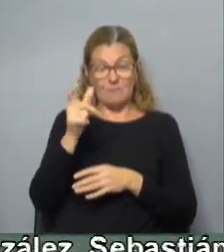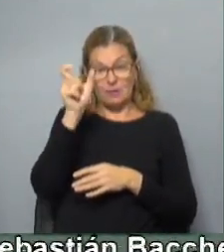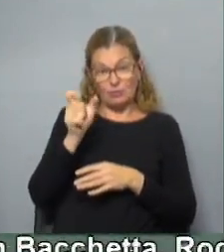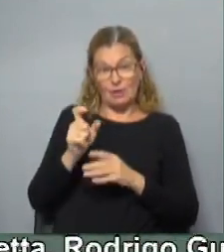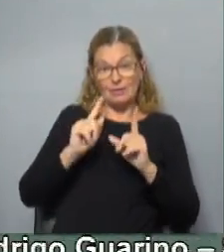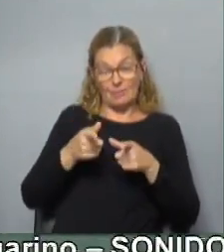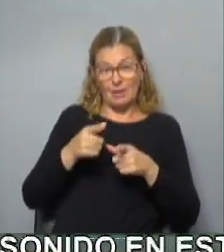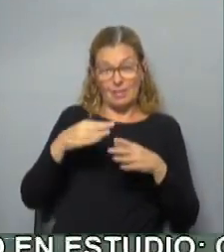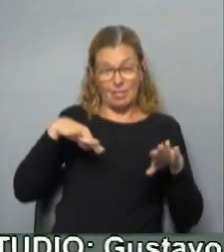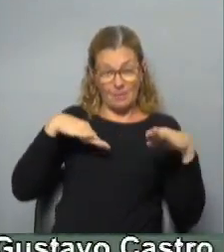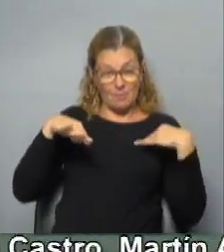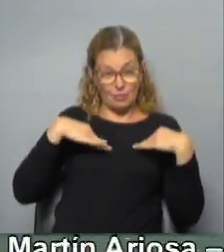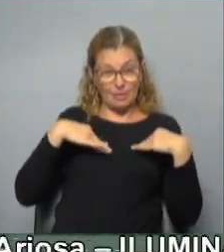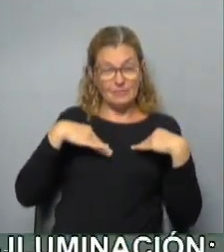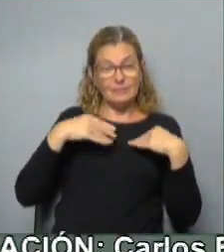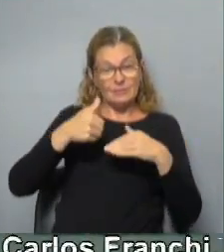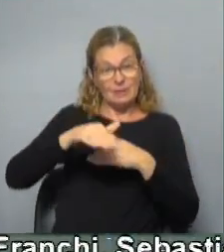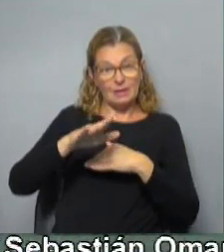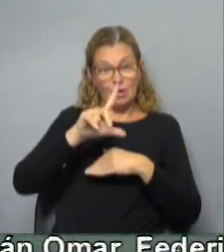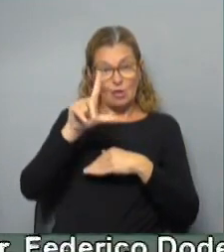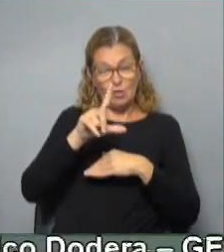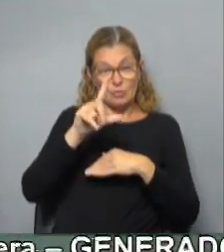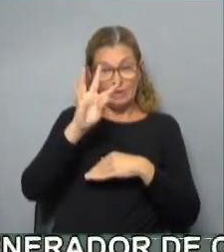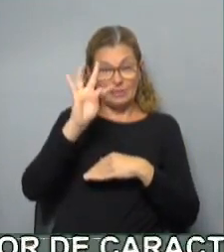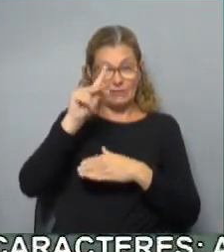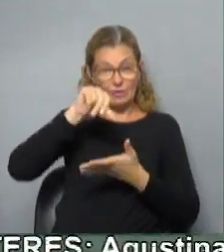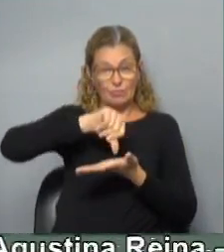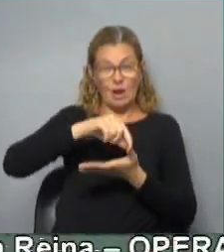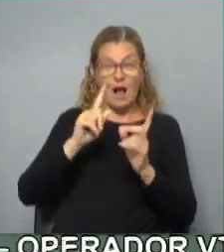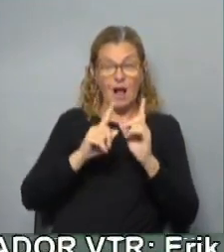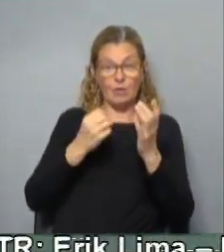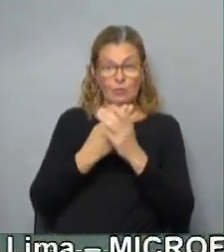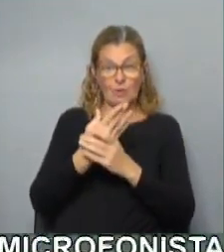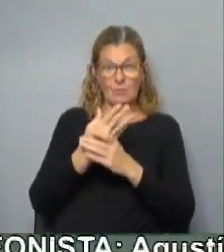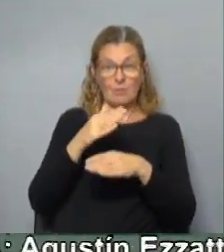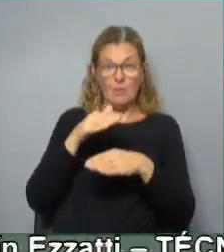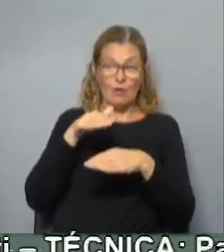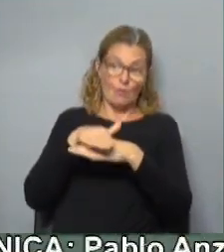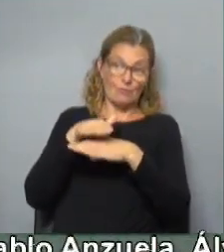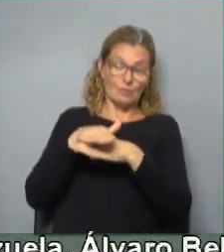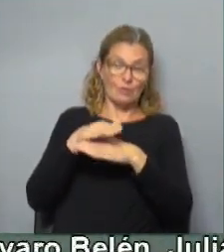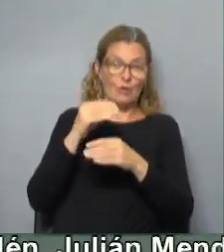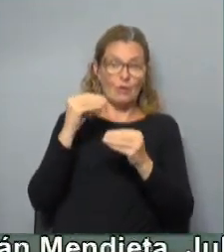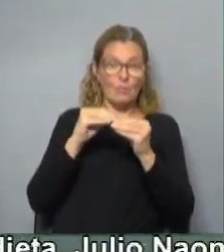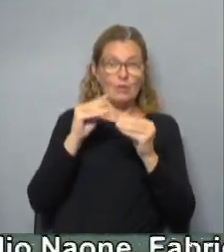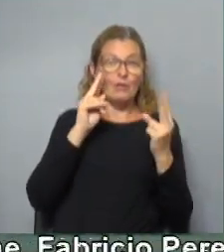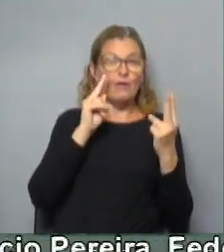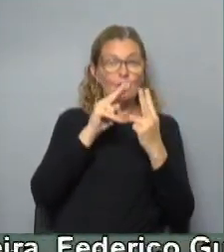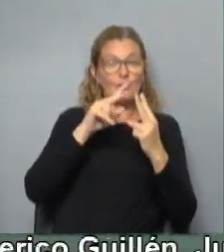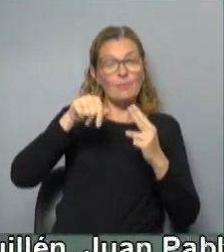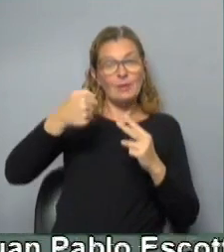entonces también deporte en adelante los lunes en tv ciudad un estreno exitosa los compañeros y nosotros nos vemos mañana